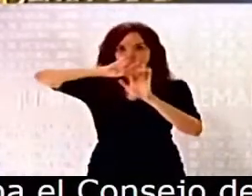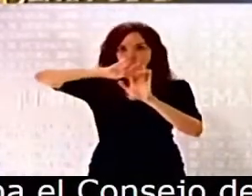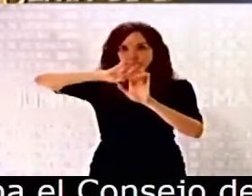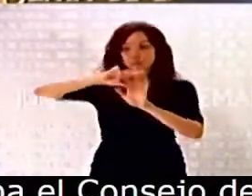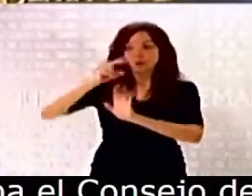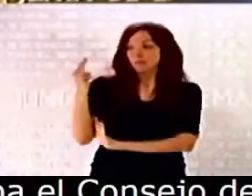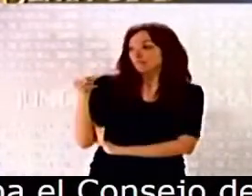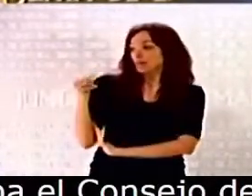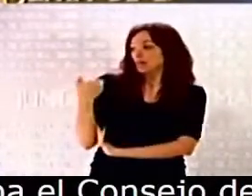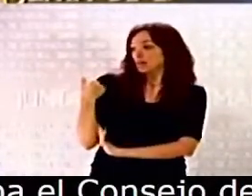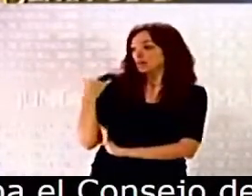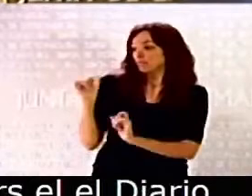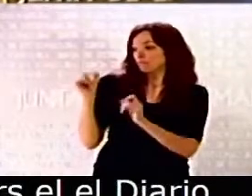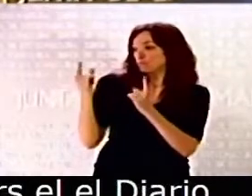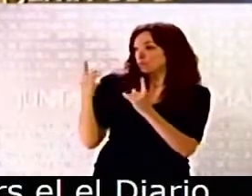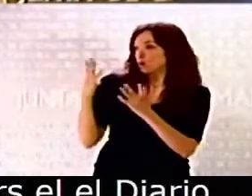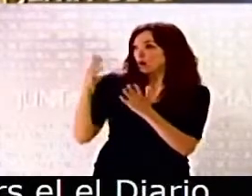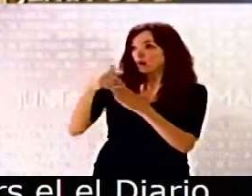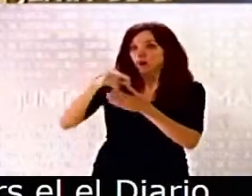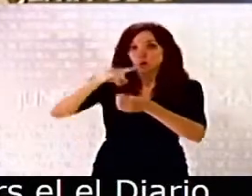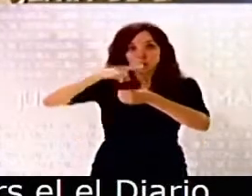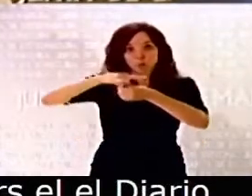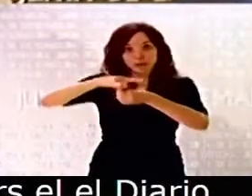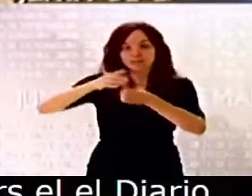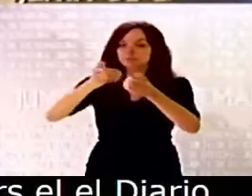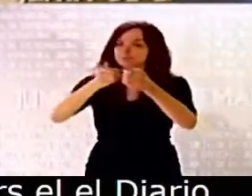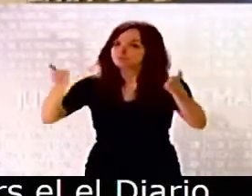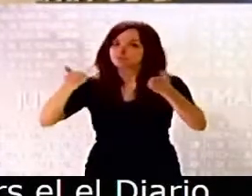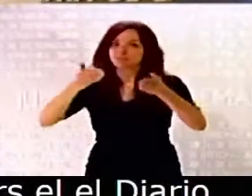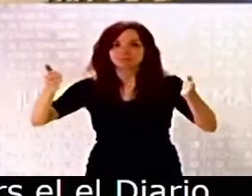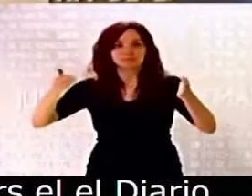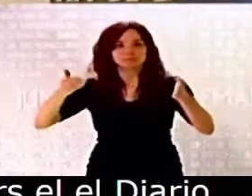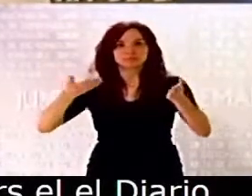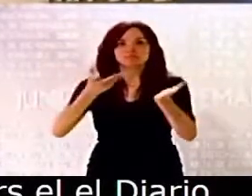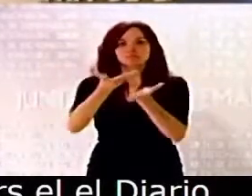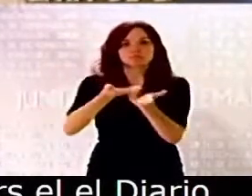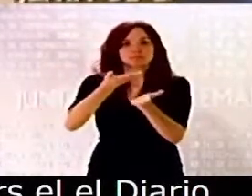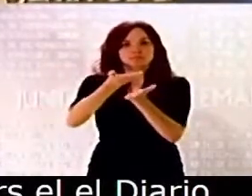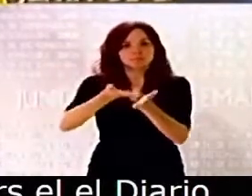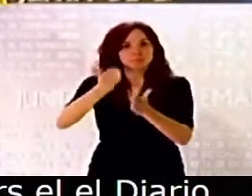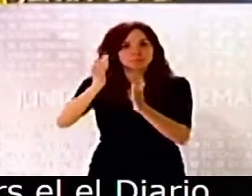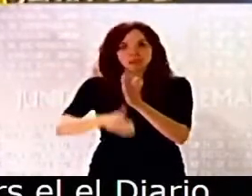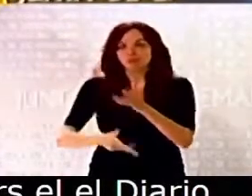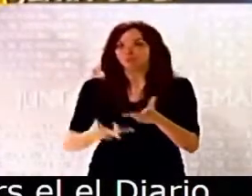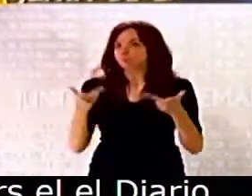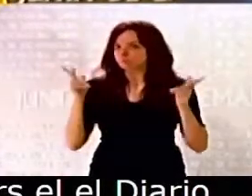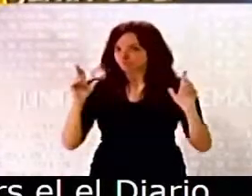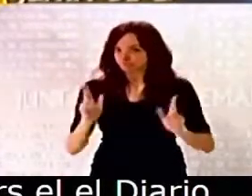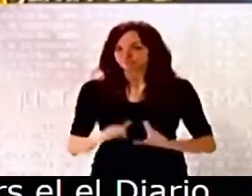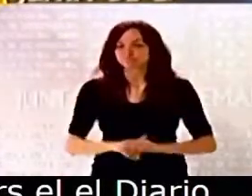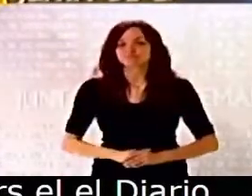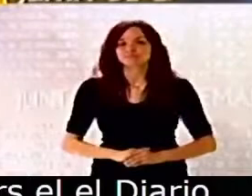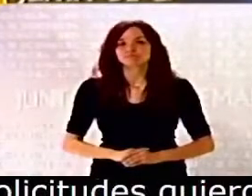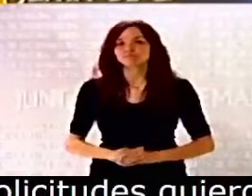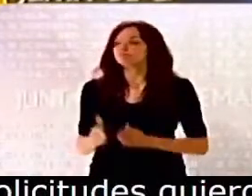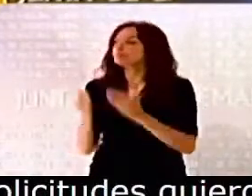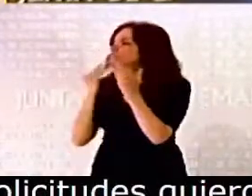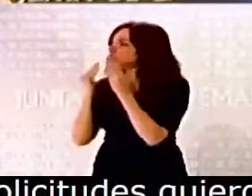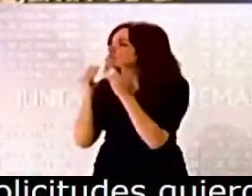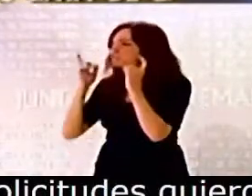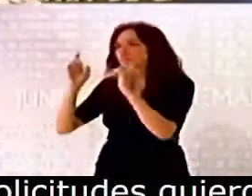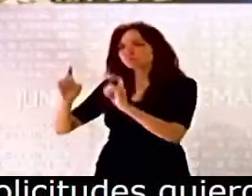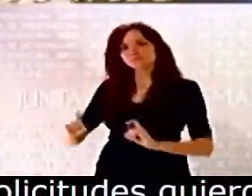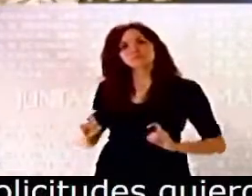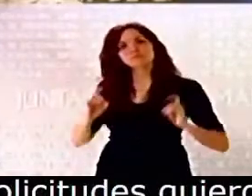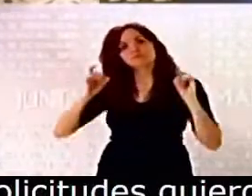y desde este lunes está abierta la apertura de plazo de solicitudes. Quiero con ello reconocer el esfuerzo que están haciendo los ayuntamientos